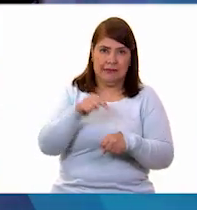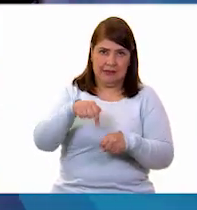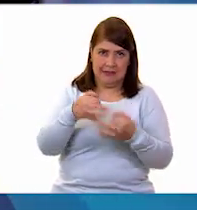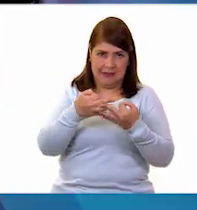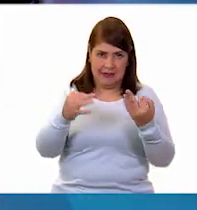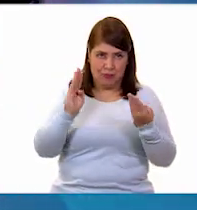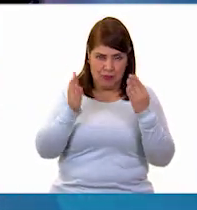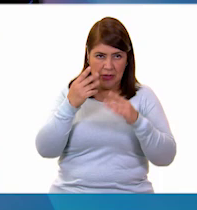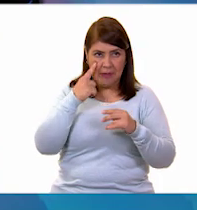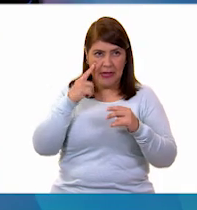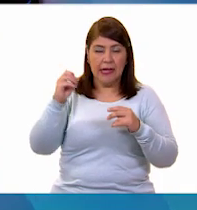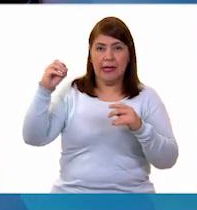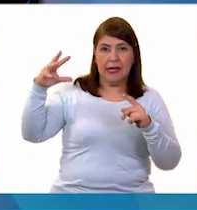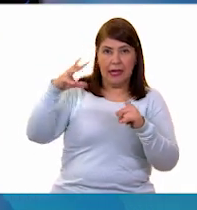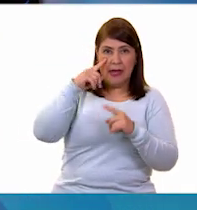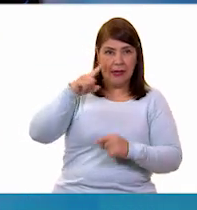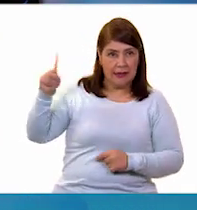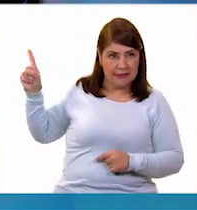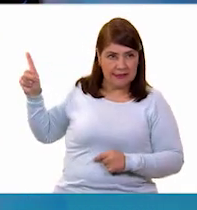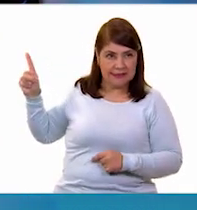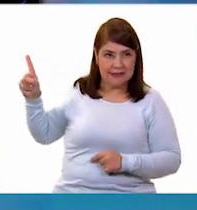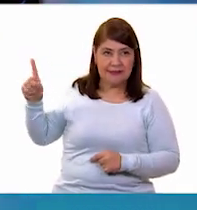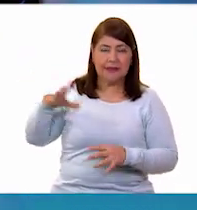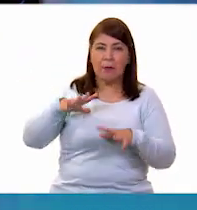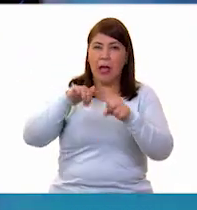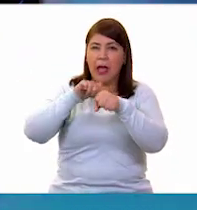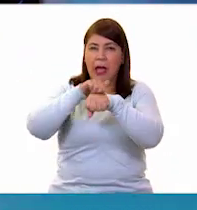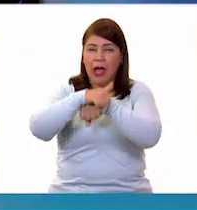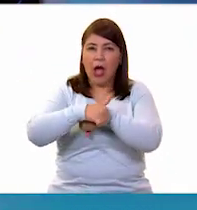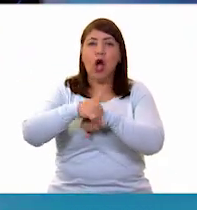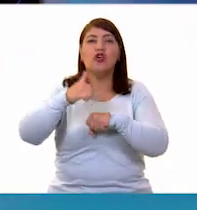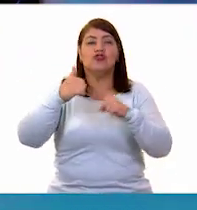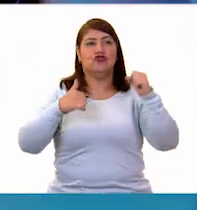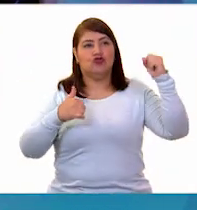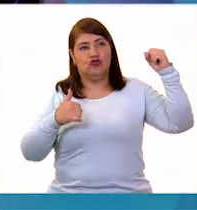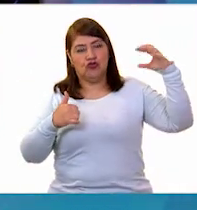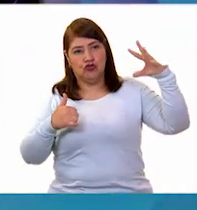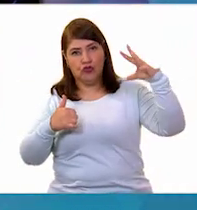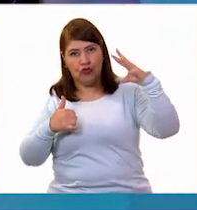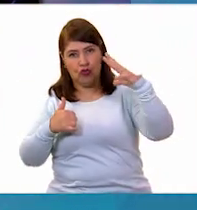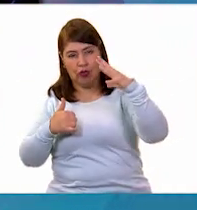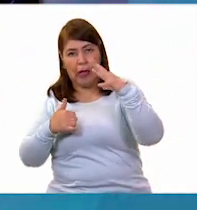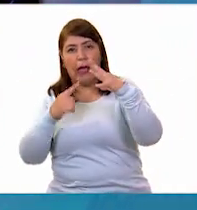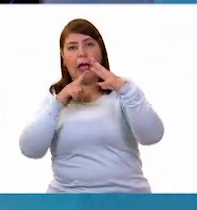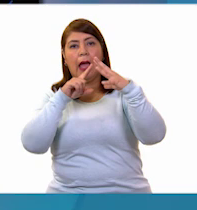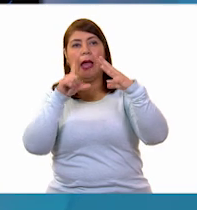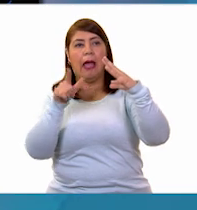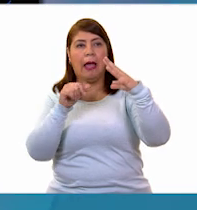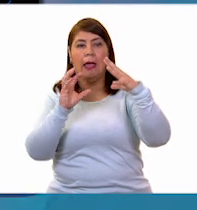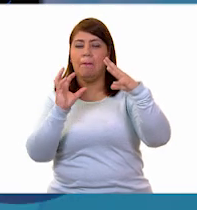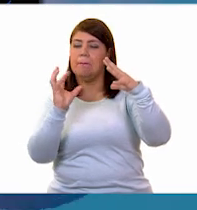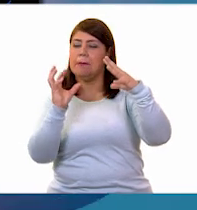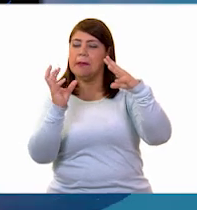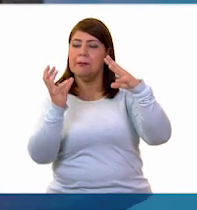Y la sombra del Sol recorre la superficie de la Tierra mientras ella gira.